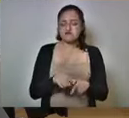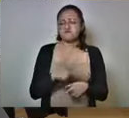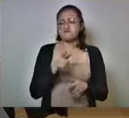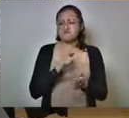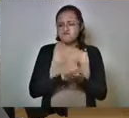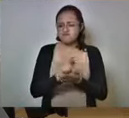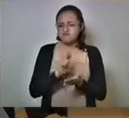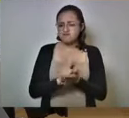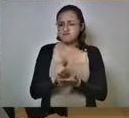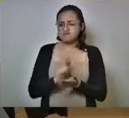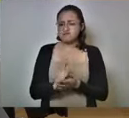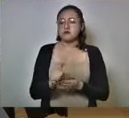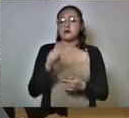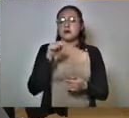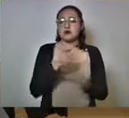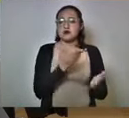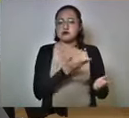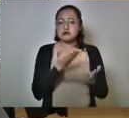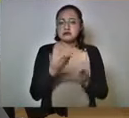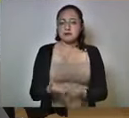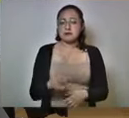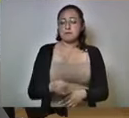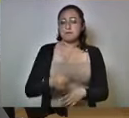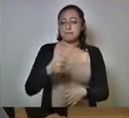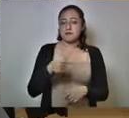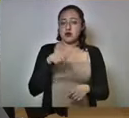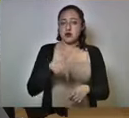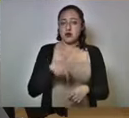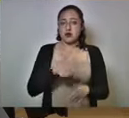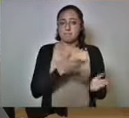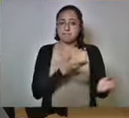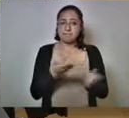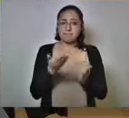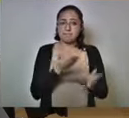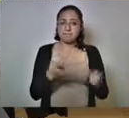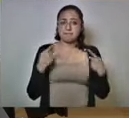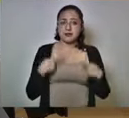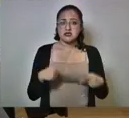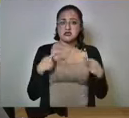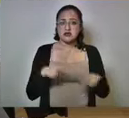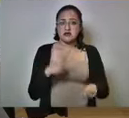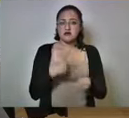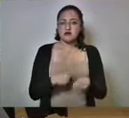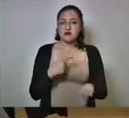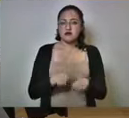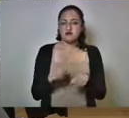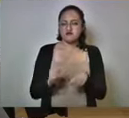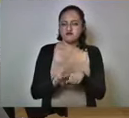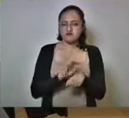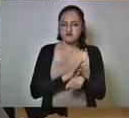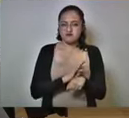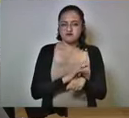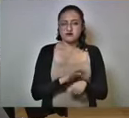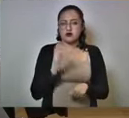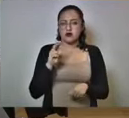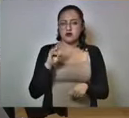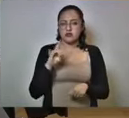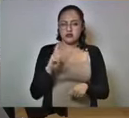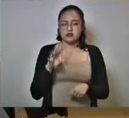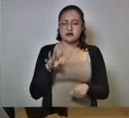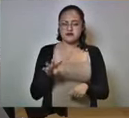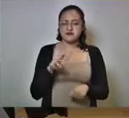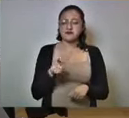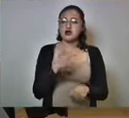para recibir los primeros pacientes. Ya empezamos hoy a recibir pacientes COVID, de ser necesario, en